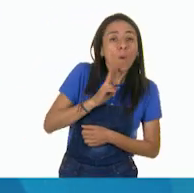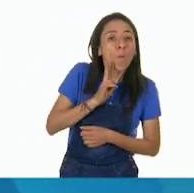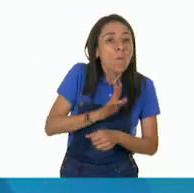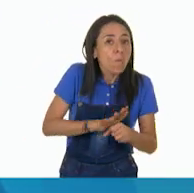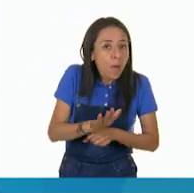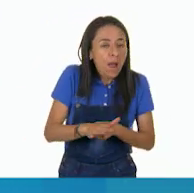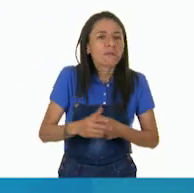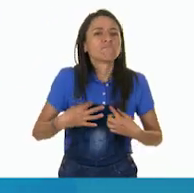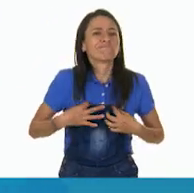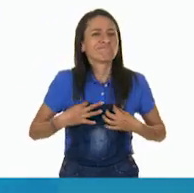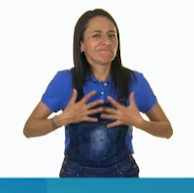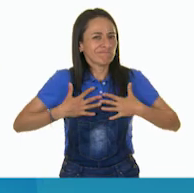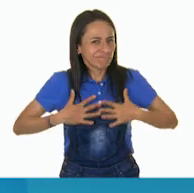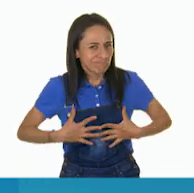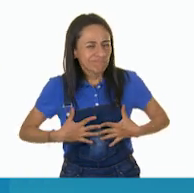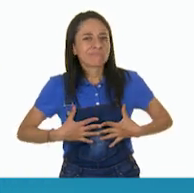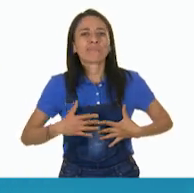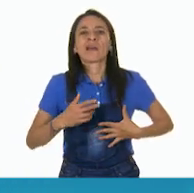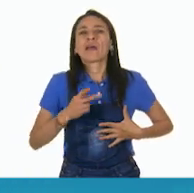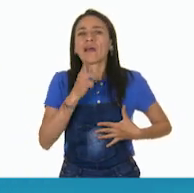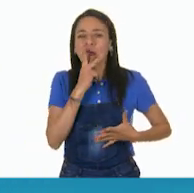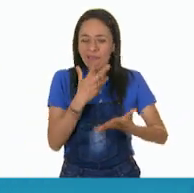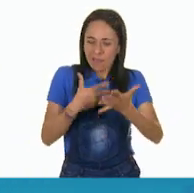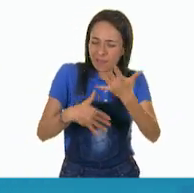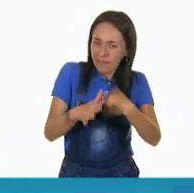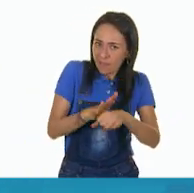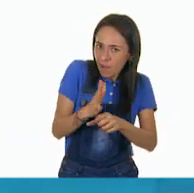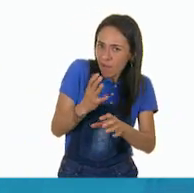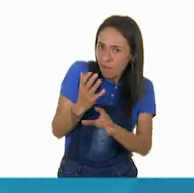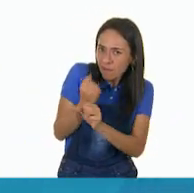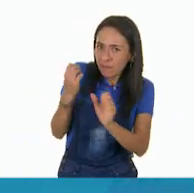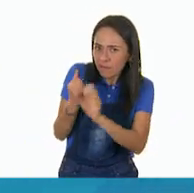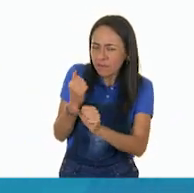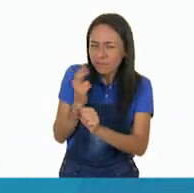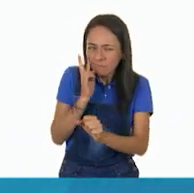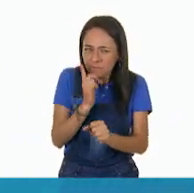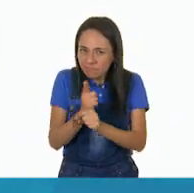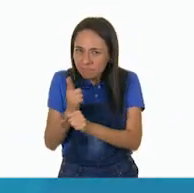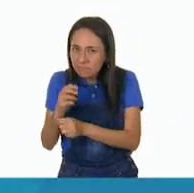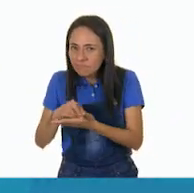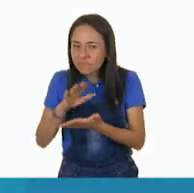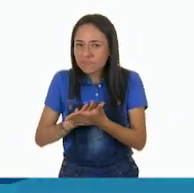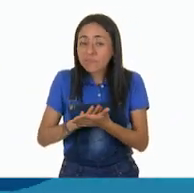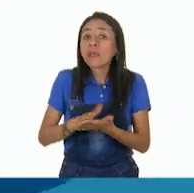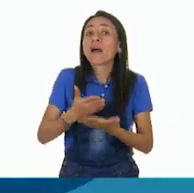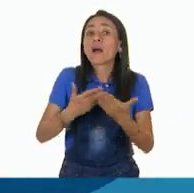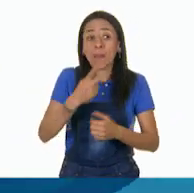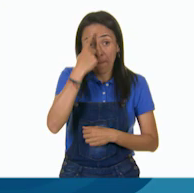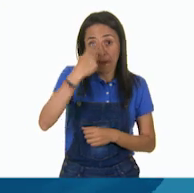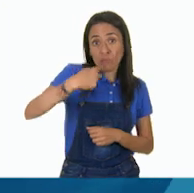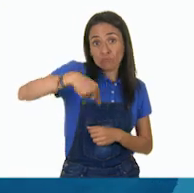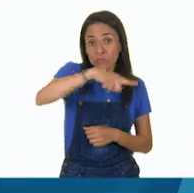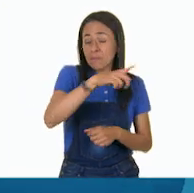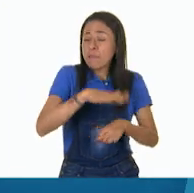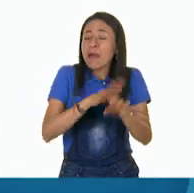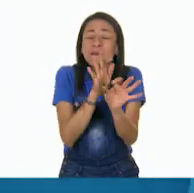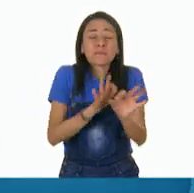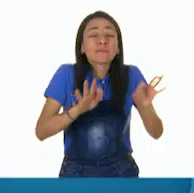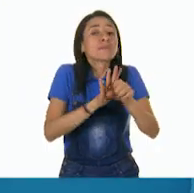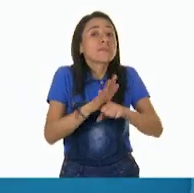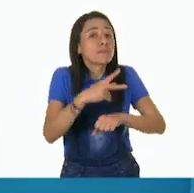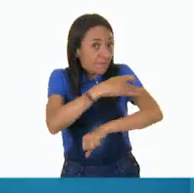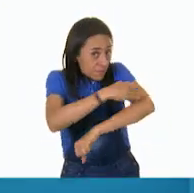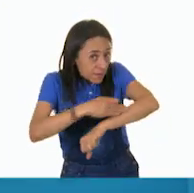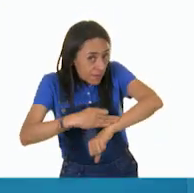ponerse y por otro lado desde un punto de vista mucho más profundo en qué cosas son importantes para ustedes la familia sus amigos